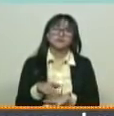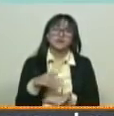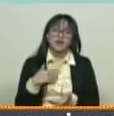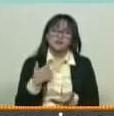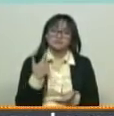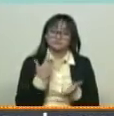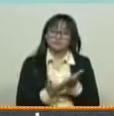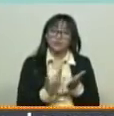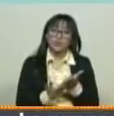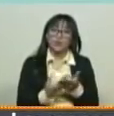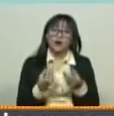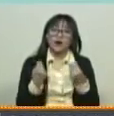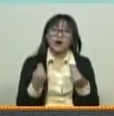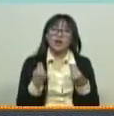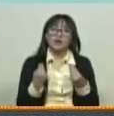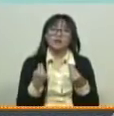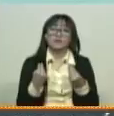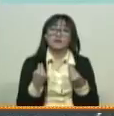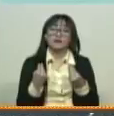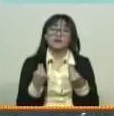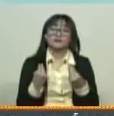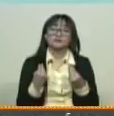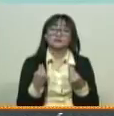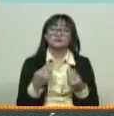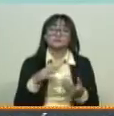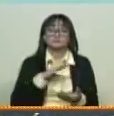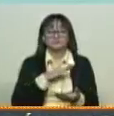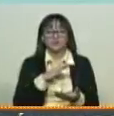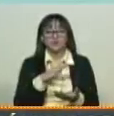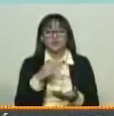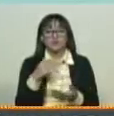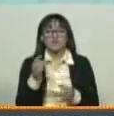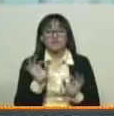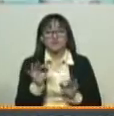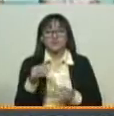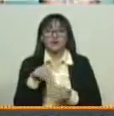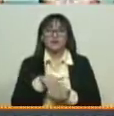certificar la calidad y el desenvolvimiento pacífico del evento electoral.